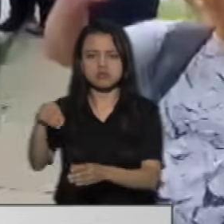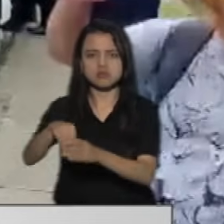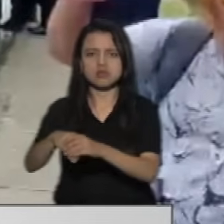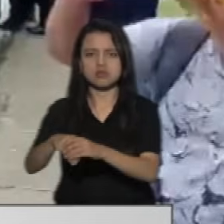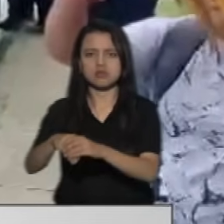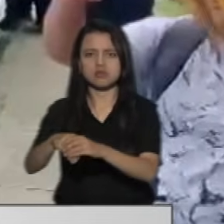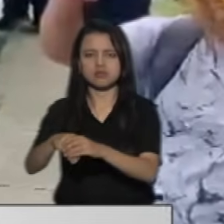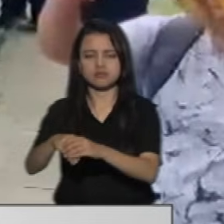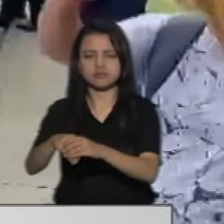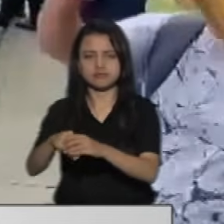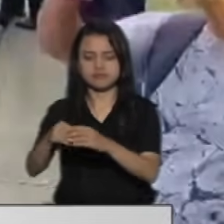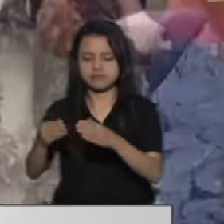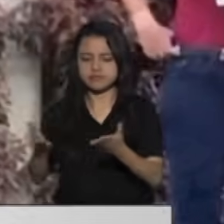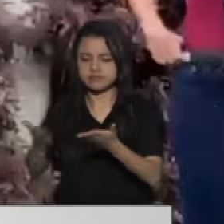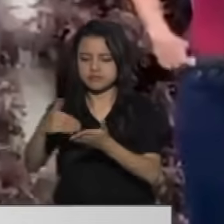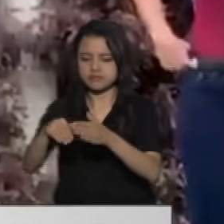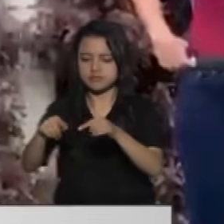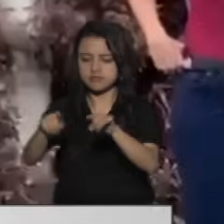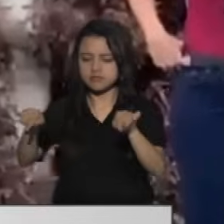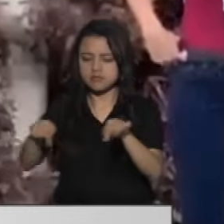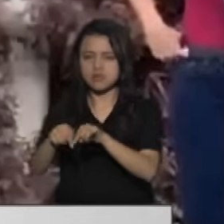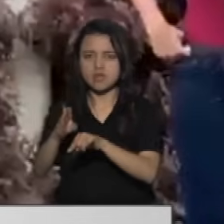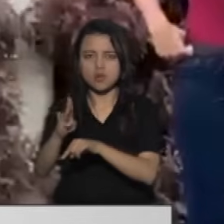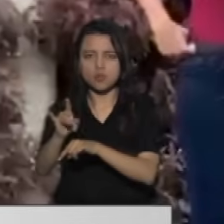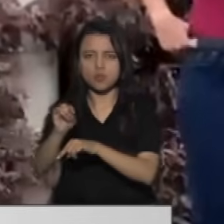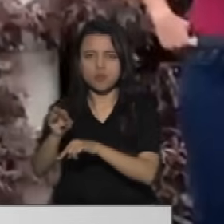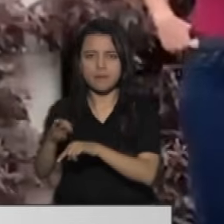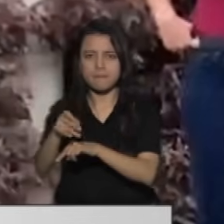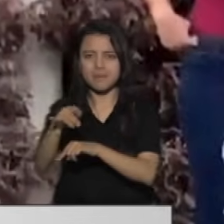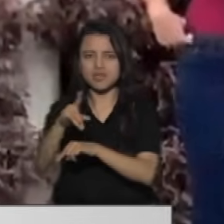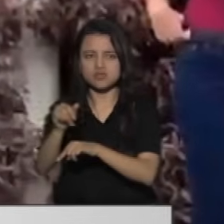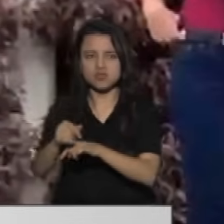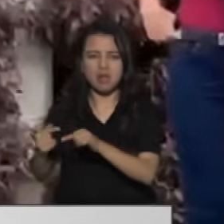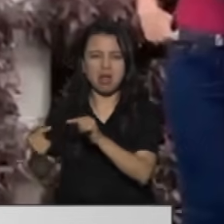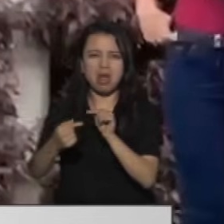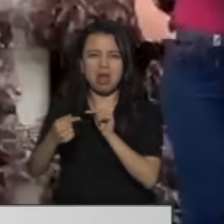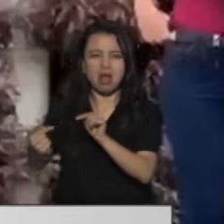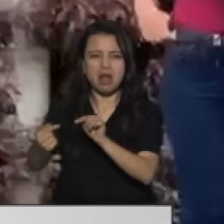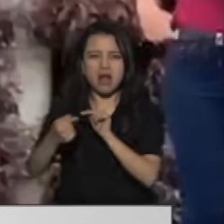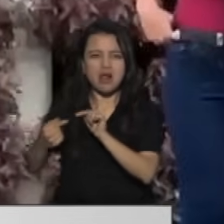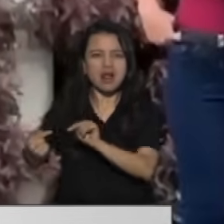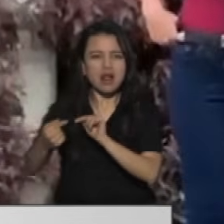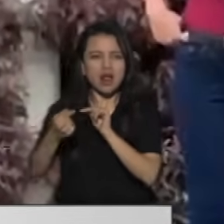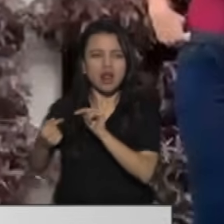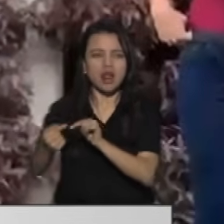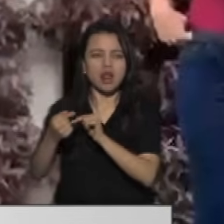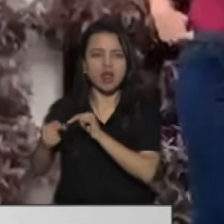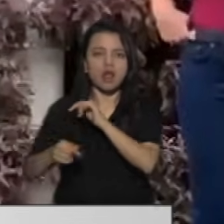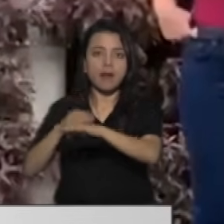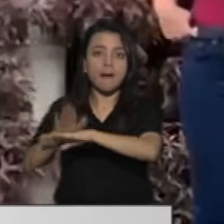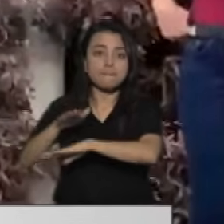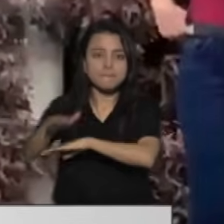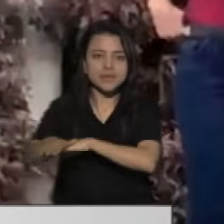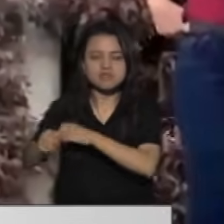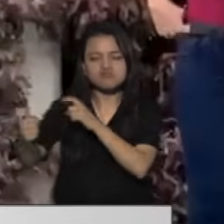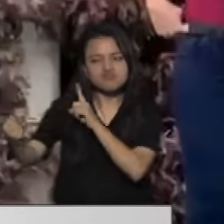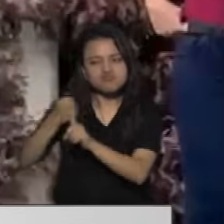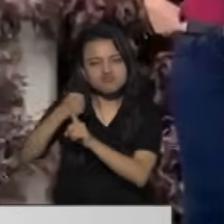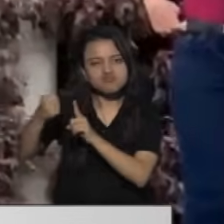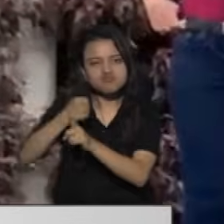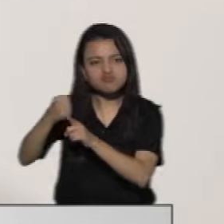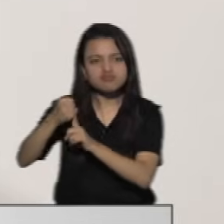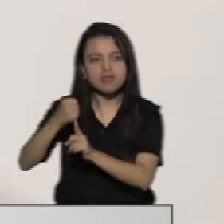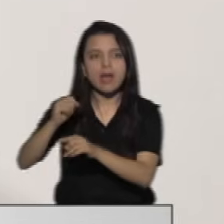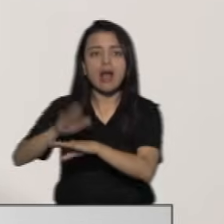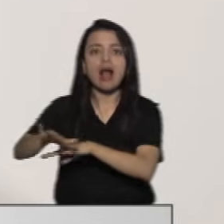El Buen Pastor. Todo apunta a que el fatal desenlace se generó por una discusión entre ambos adolescentes, incidente que culminó en una riña. Tampoco es